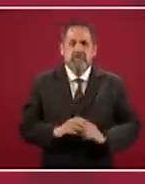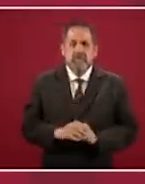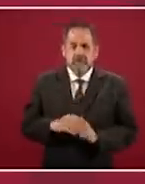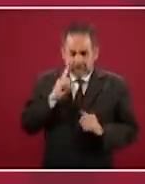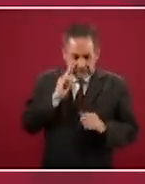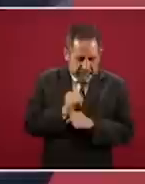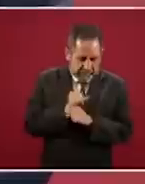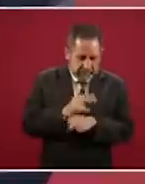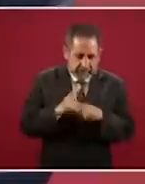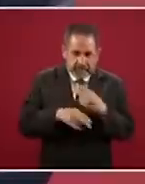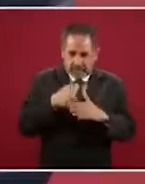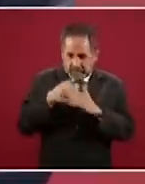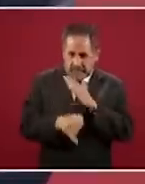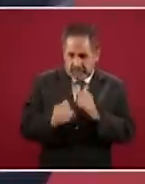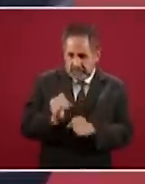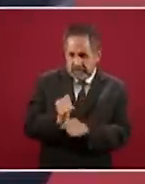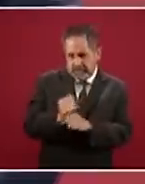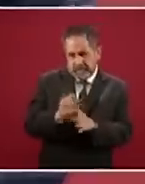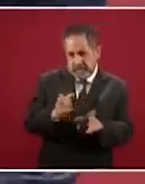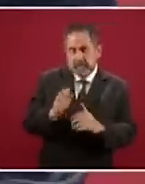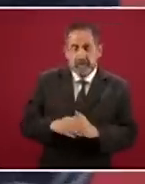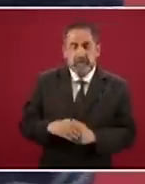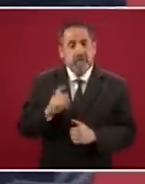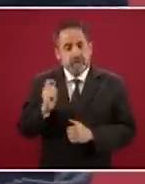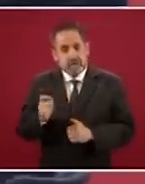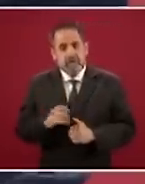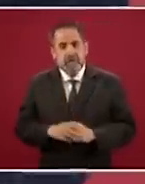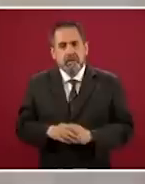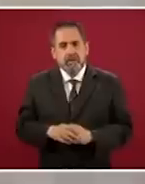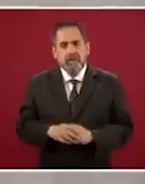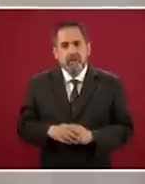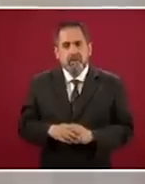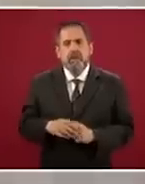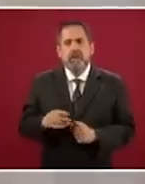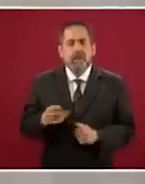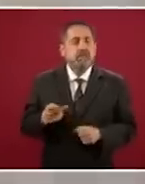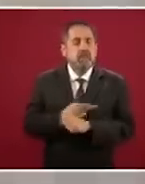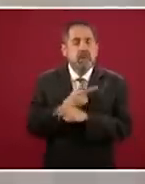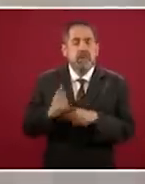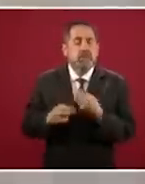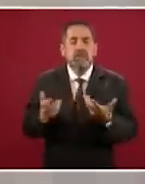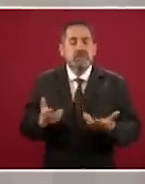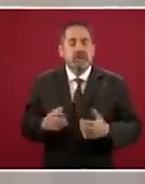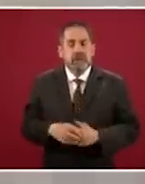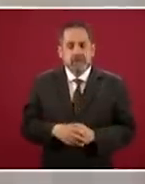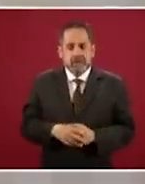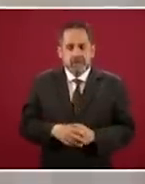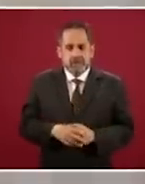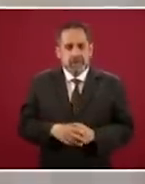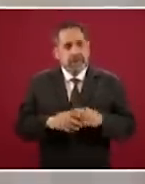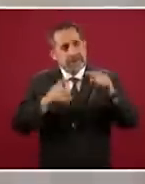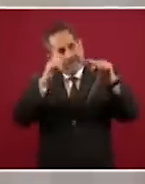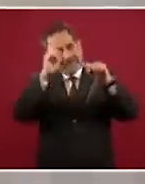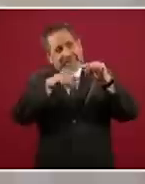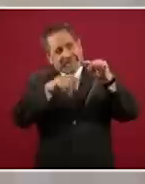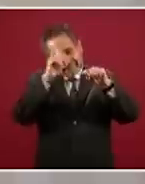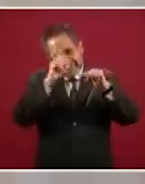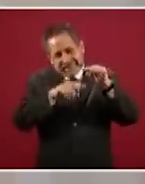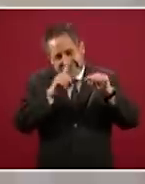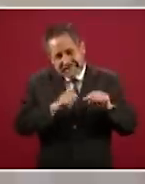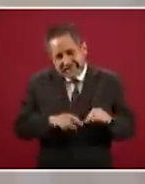hacer la investigación. Entonces, ¿qué es lo que estamos haciendo? Acabando con eso.